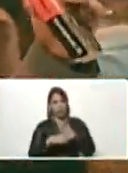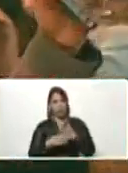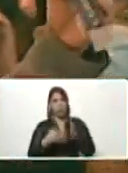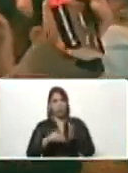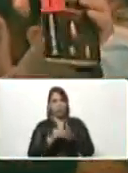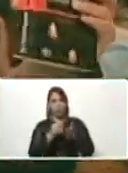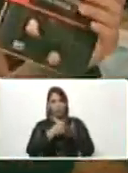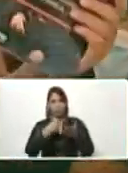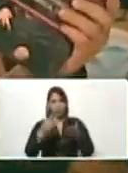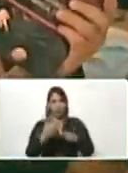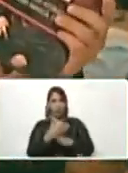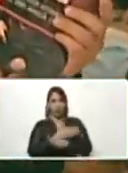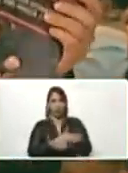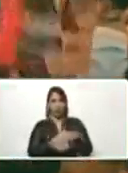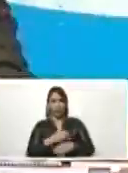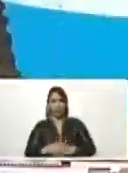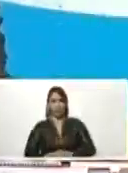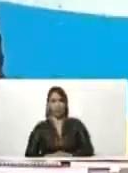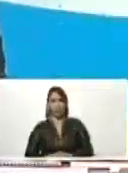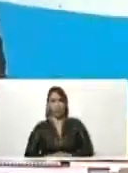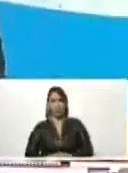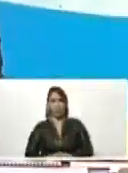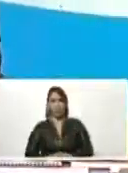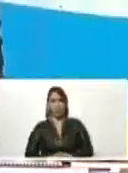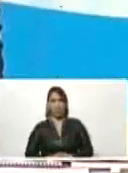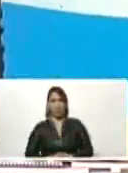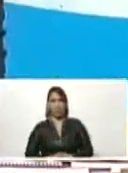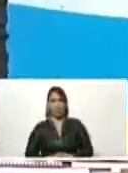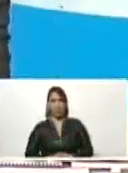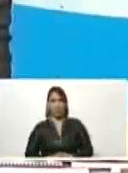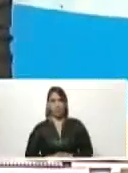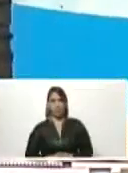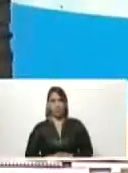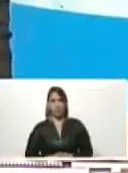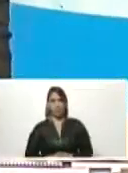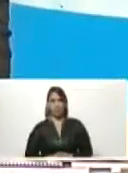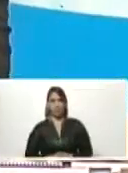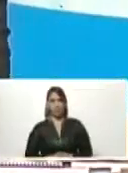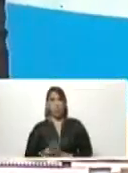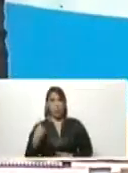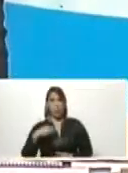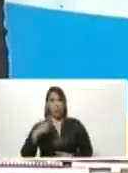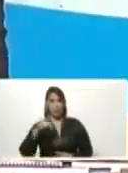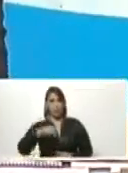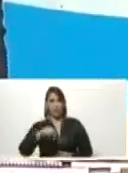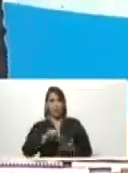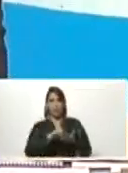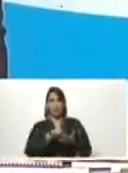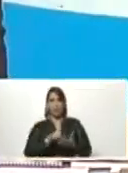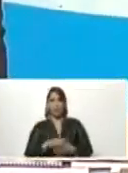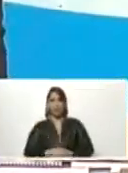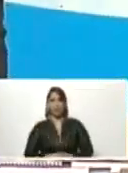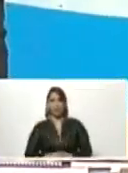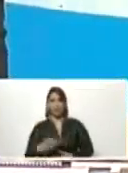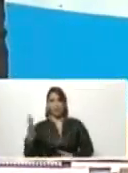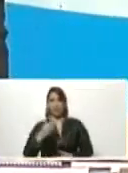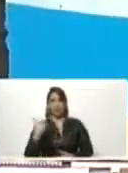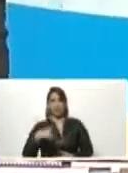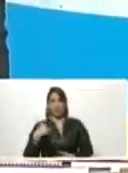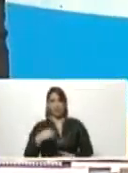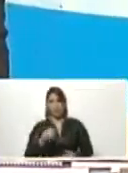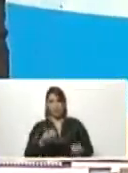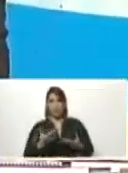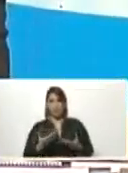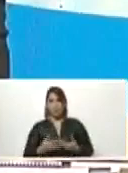Mire, antes de... Yo lo tengo aquí, Ernesto, no me lo tienes que mostrar. No, es que lo tengo aquí. ¿Qué me trajiste de Buenos Aires? ¿Este fue el regalo